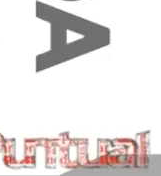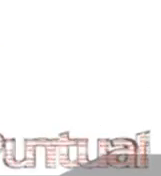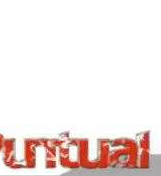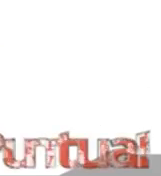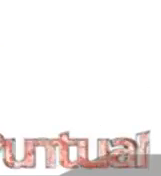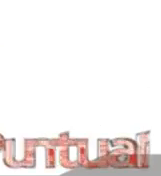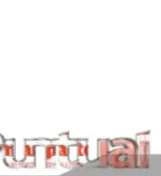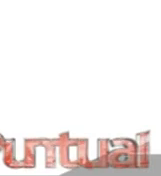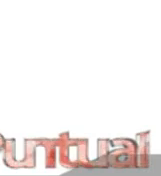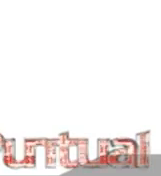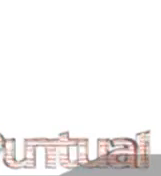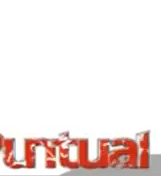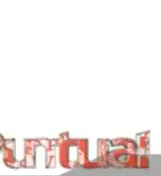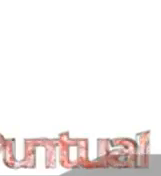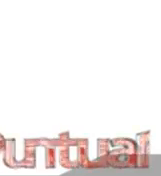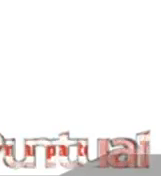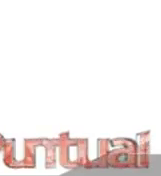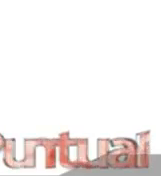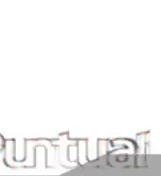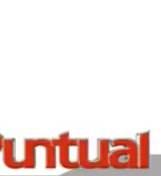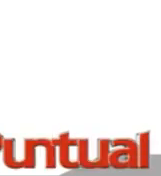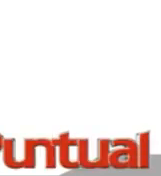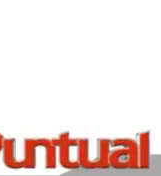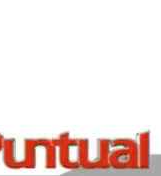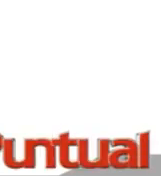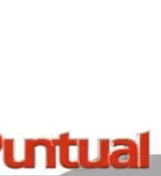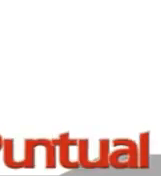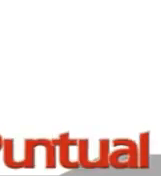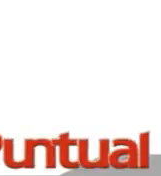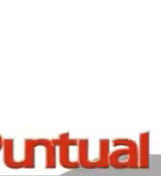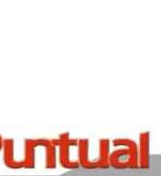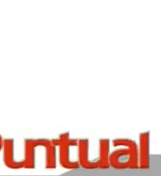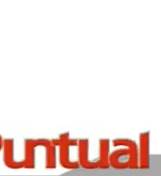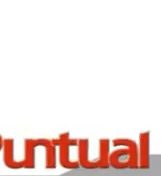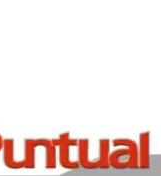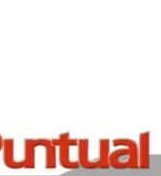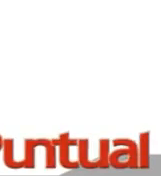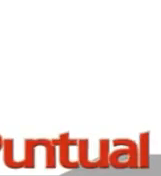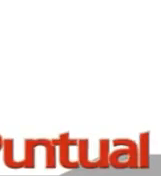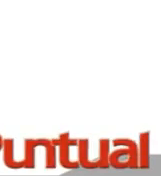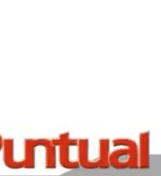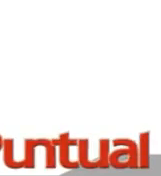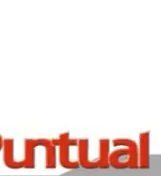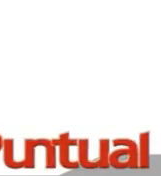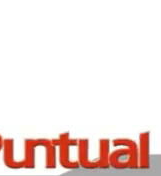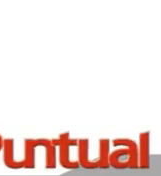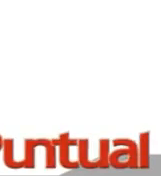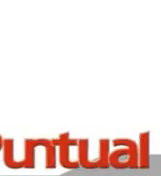Puntual.